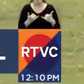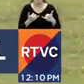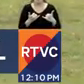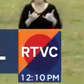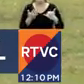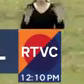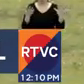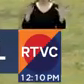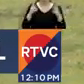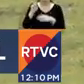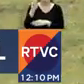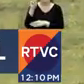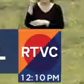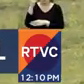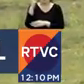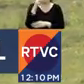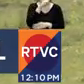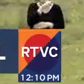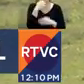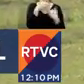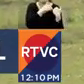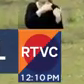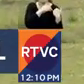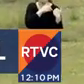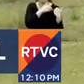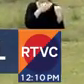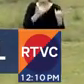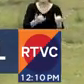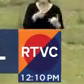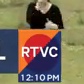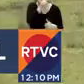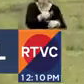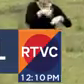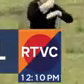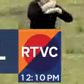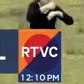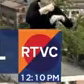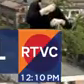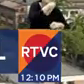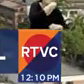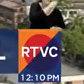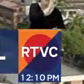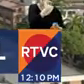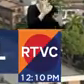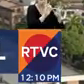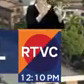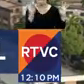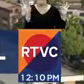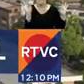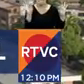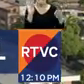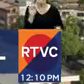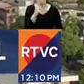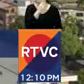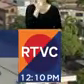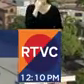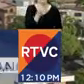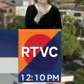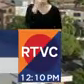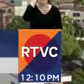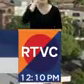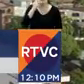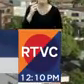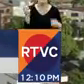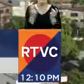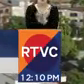RTVC Noticias intentó contactar al entrenador denunciado, pero no se recibió respuesta alguna. Este sería el primer caso reportado de violencia